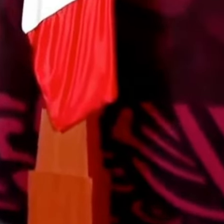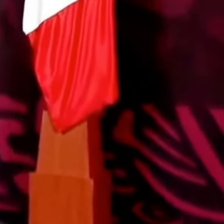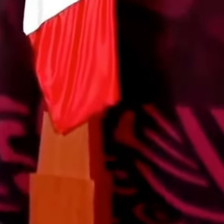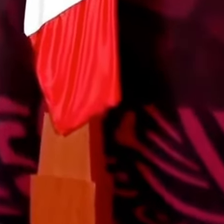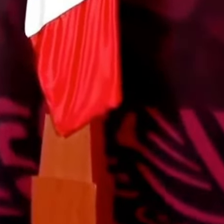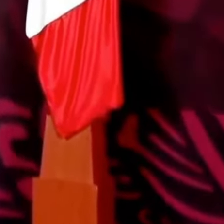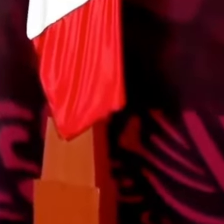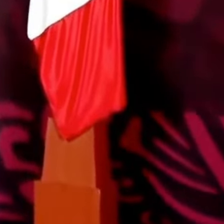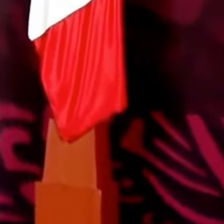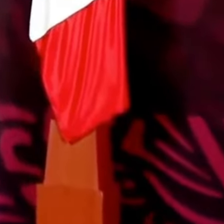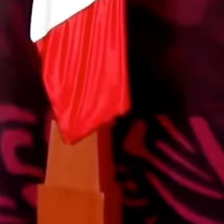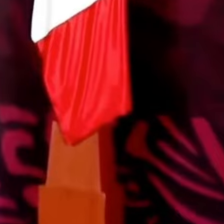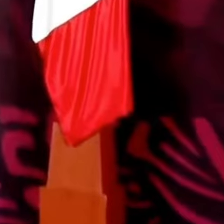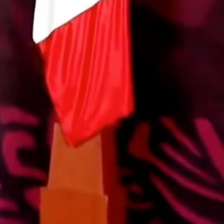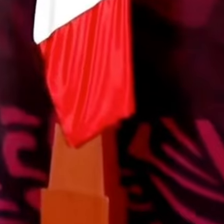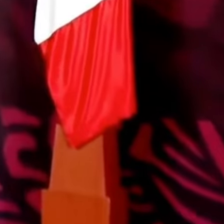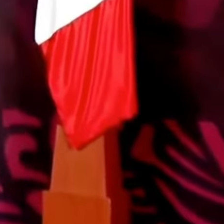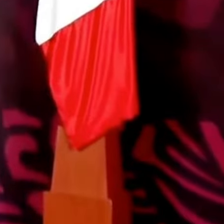litigando